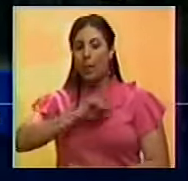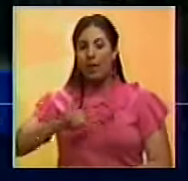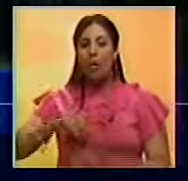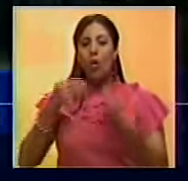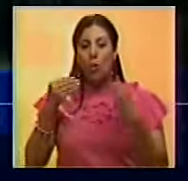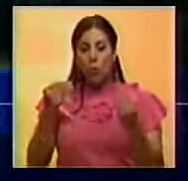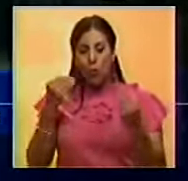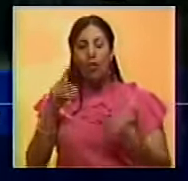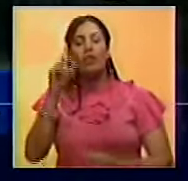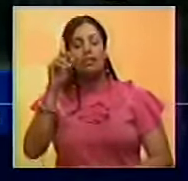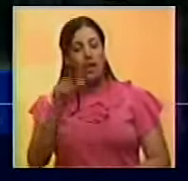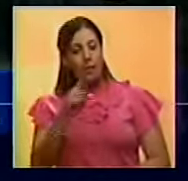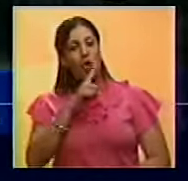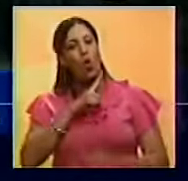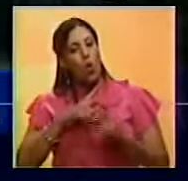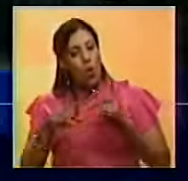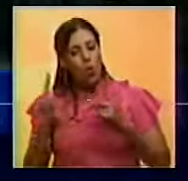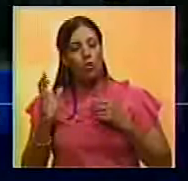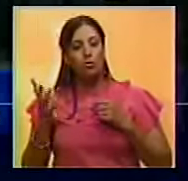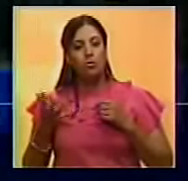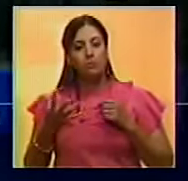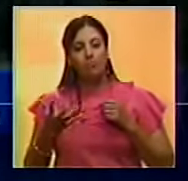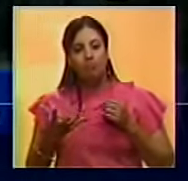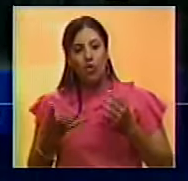privadas, así como también pues